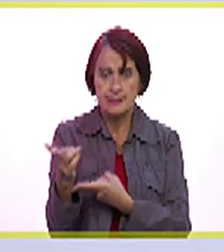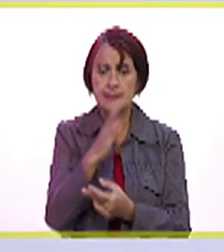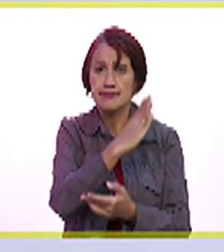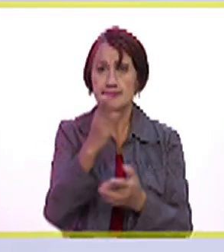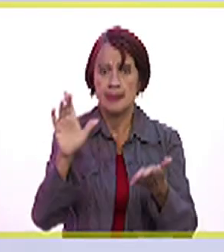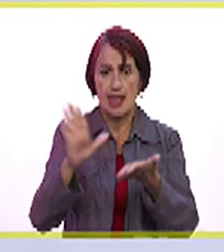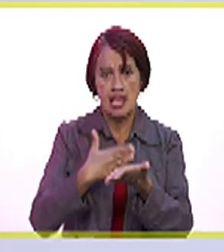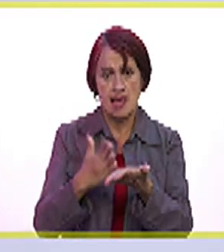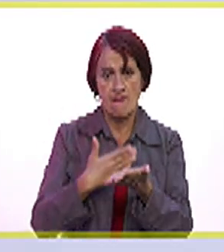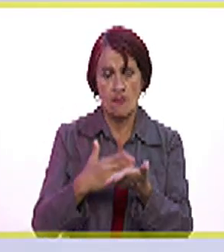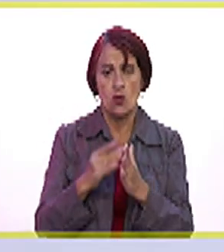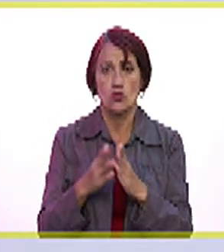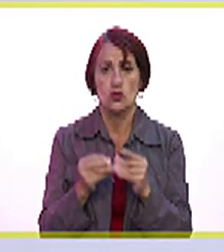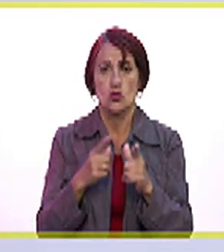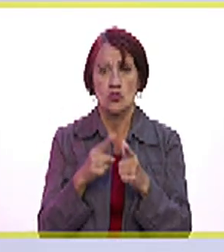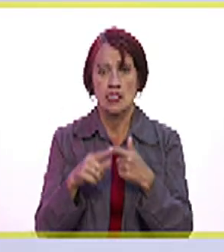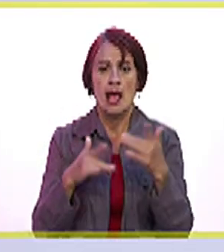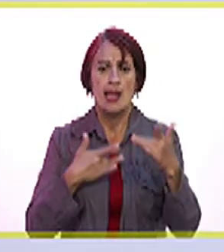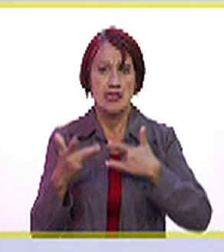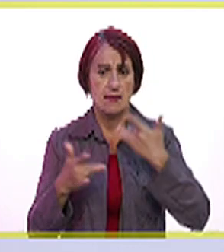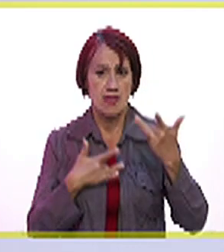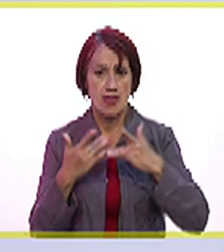Aquí vemos algunas actividades que realiza el plan.